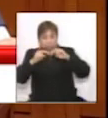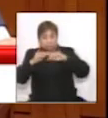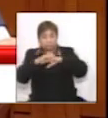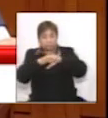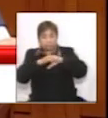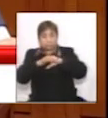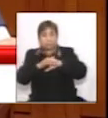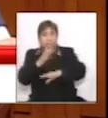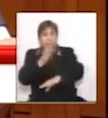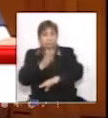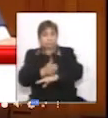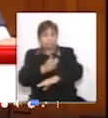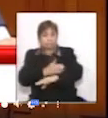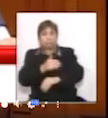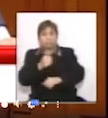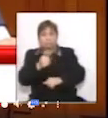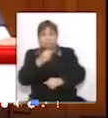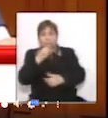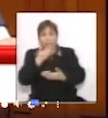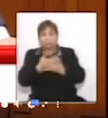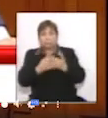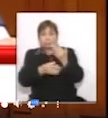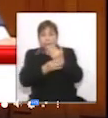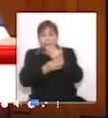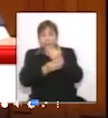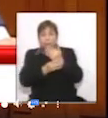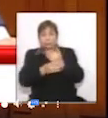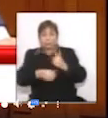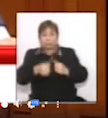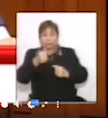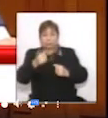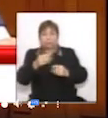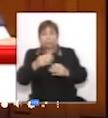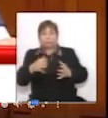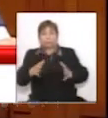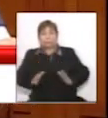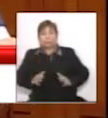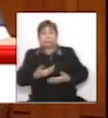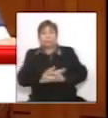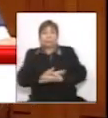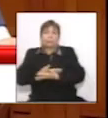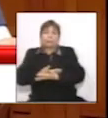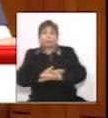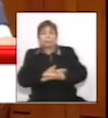de algunas acciones en el ministerio y que cambiar,